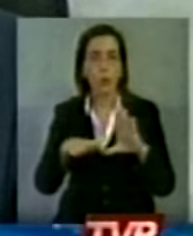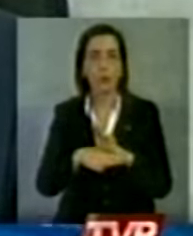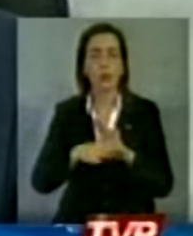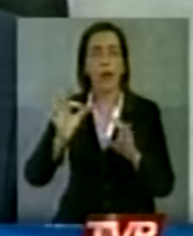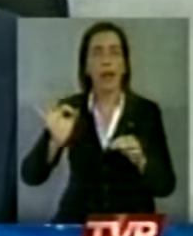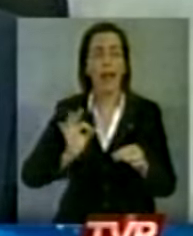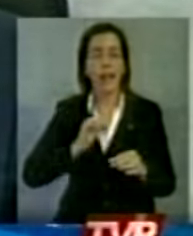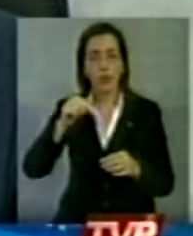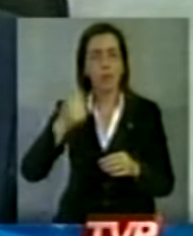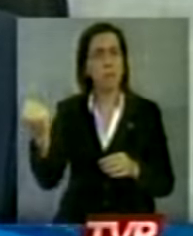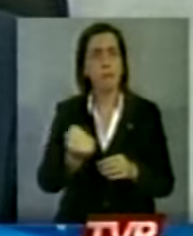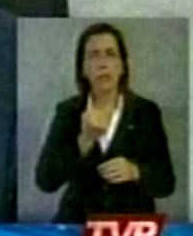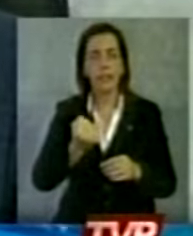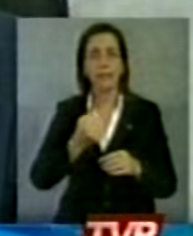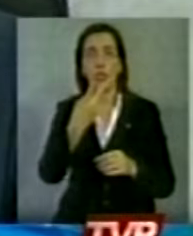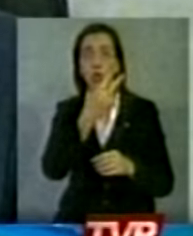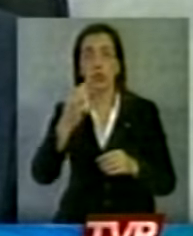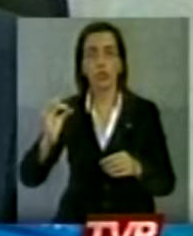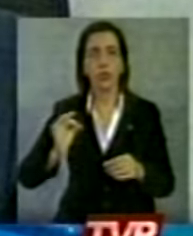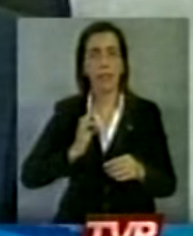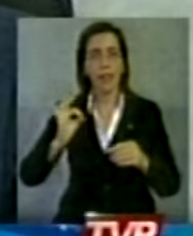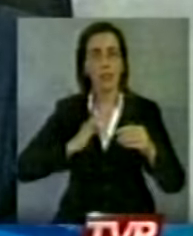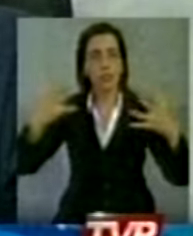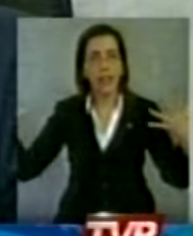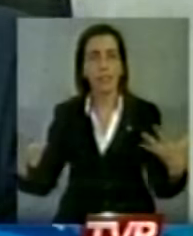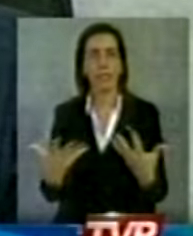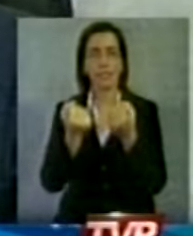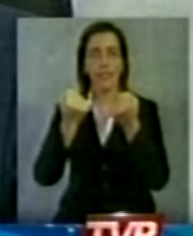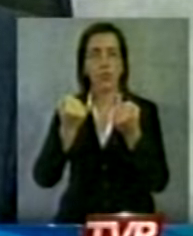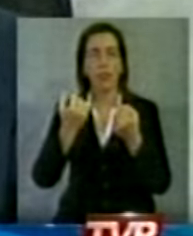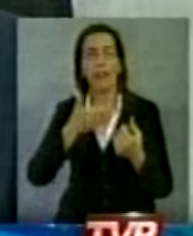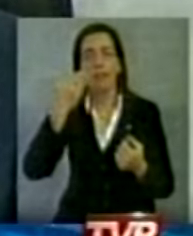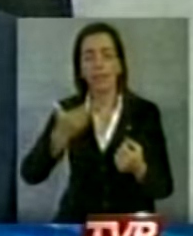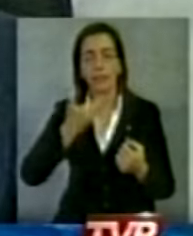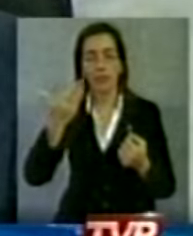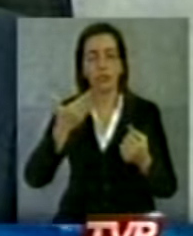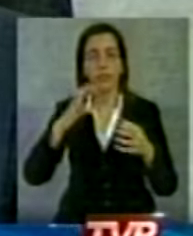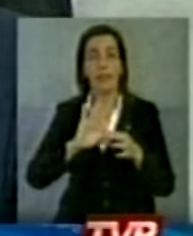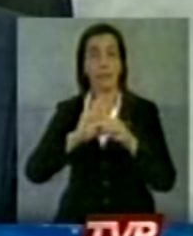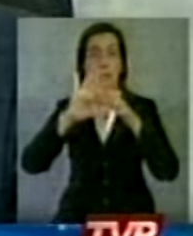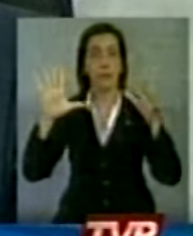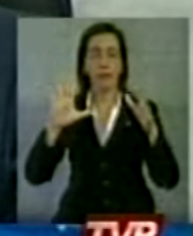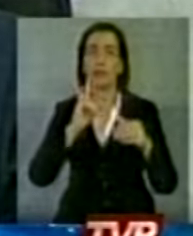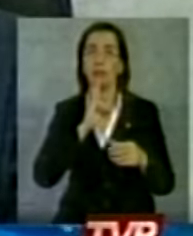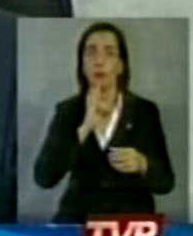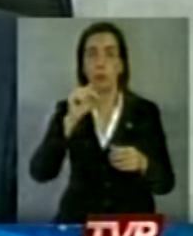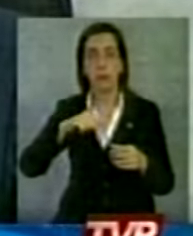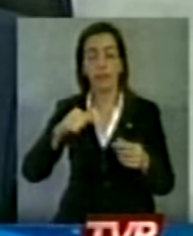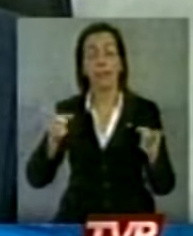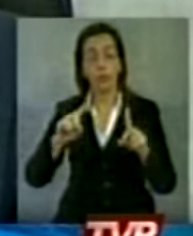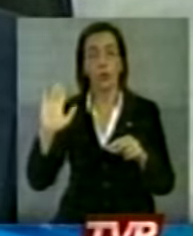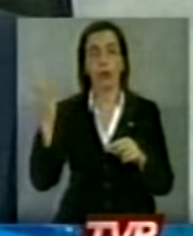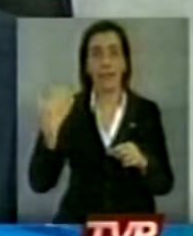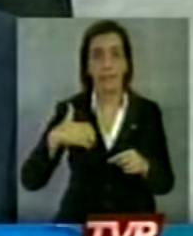del bicentenario de la declaración de la independencia de nuestra patria. Aquí,